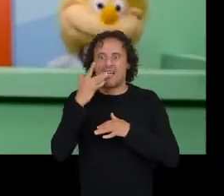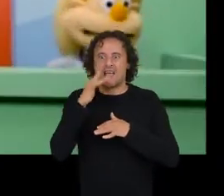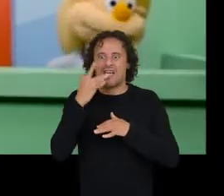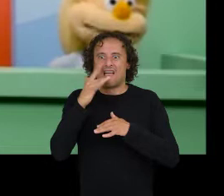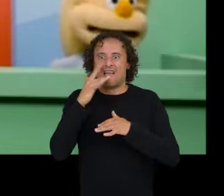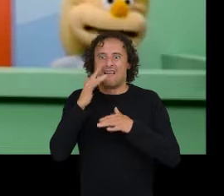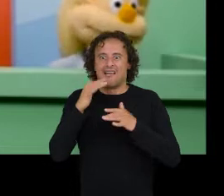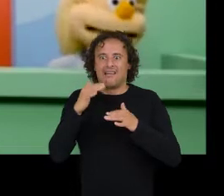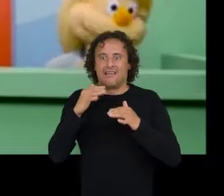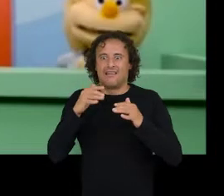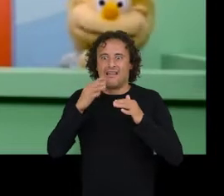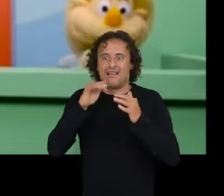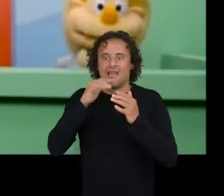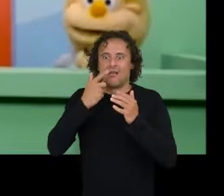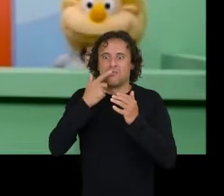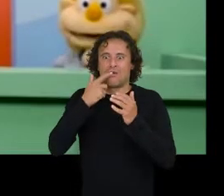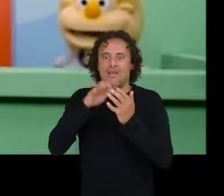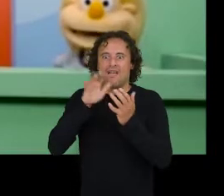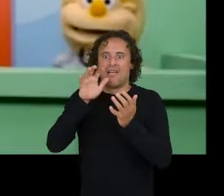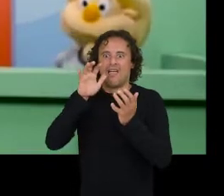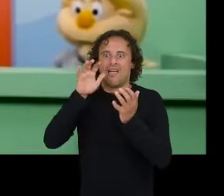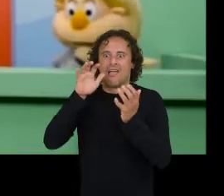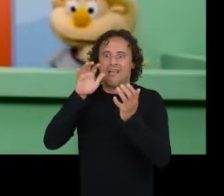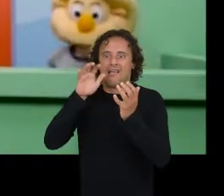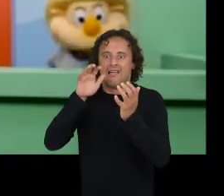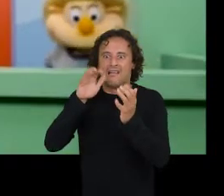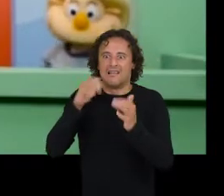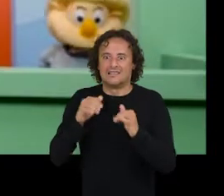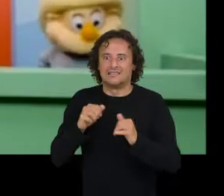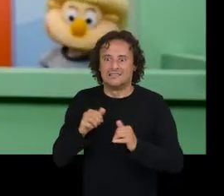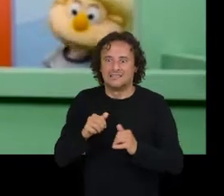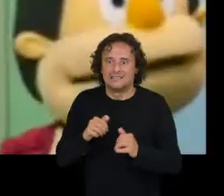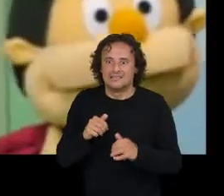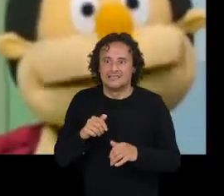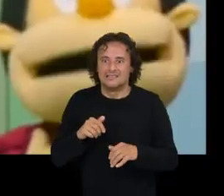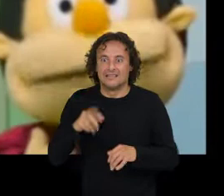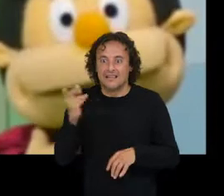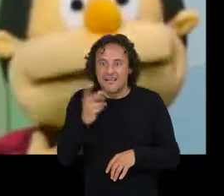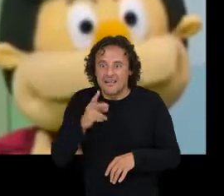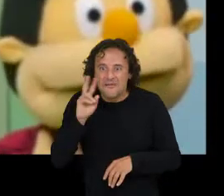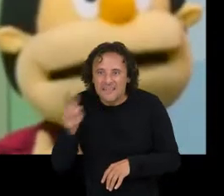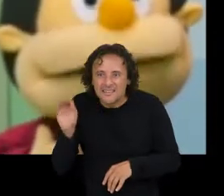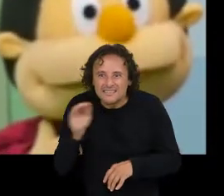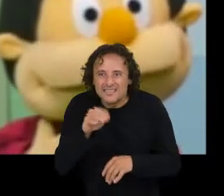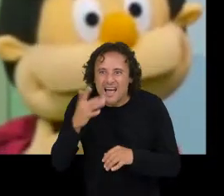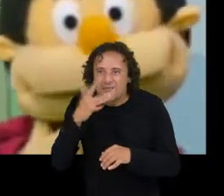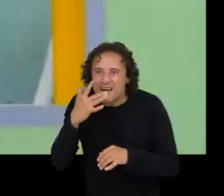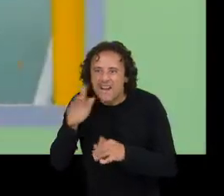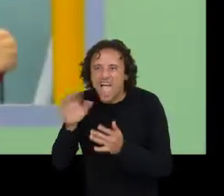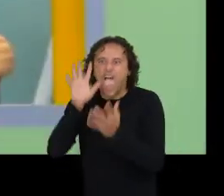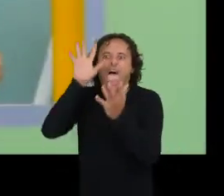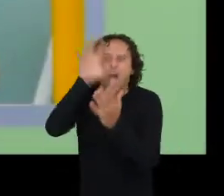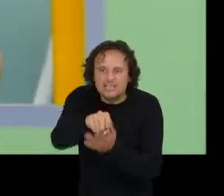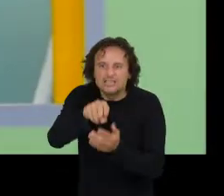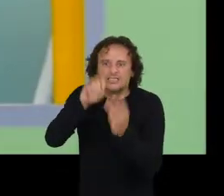A serpe amarela está abriendo la boca. E vedes como a serpe amarela nos